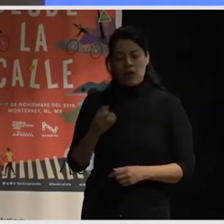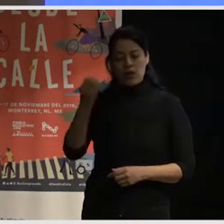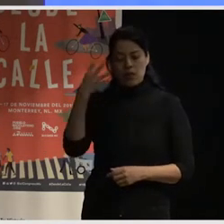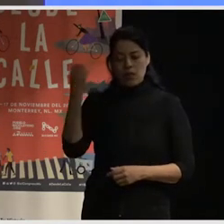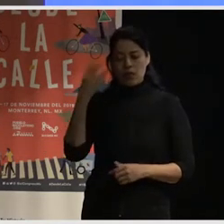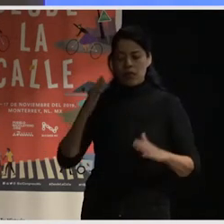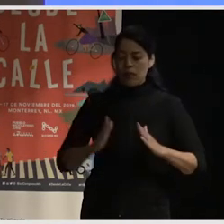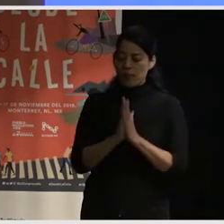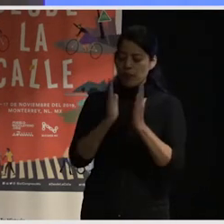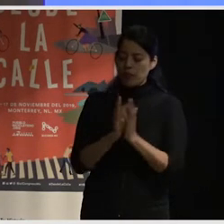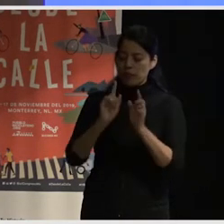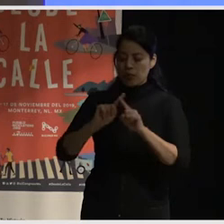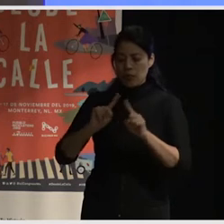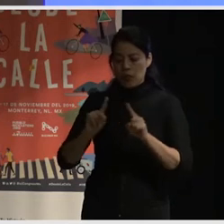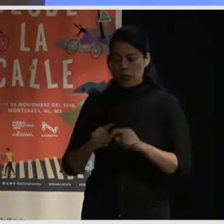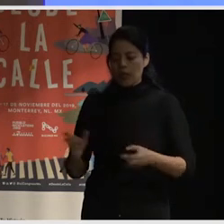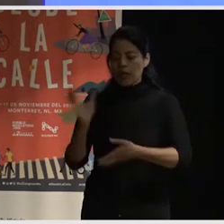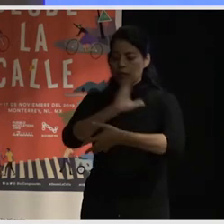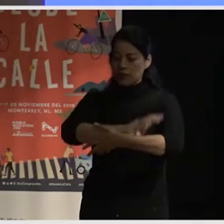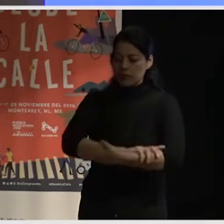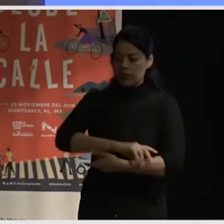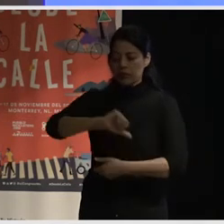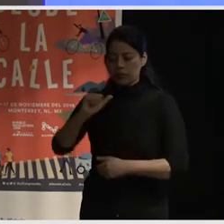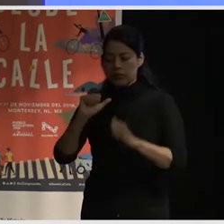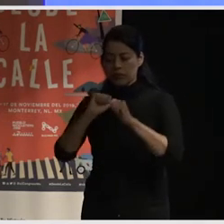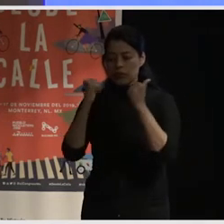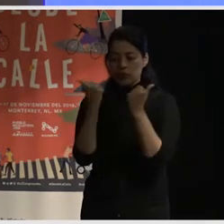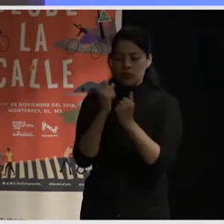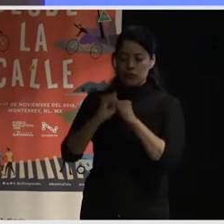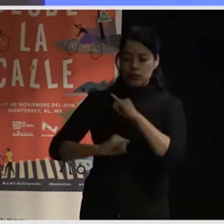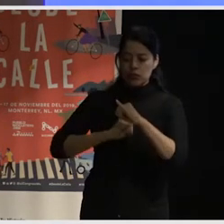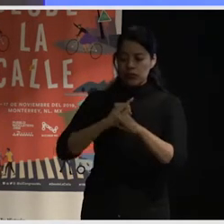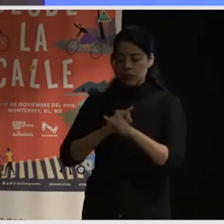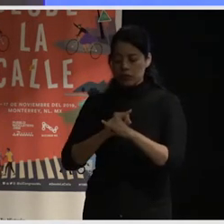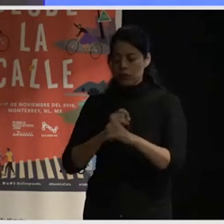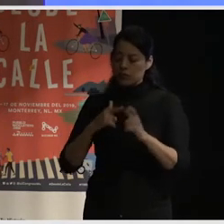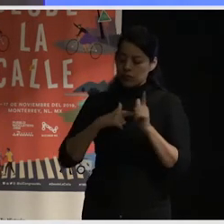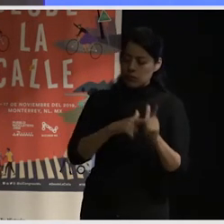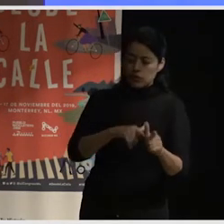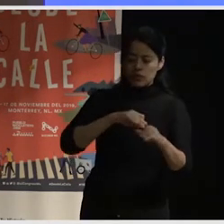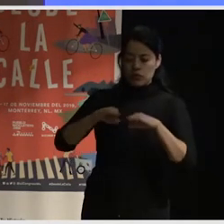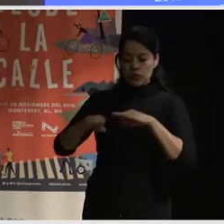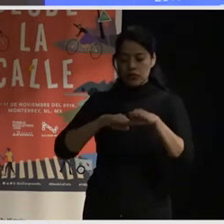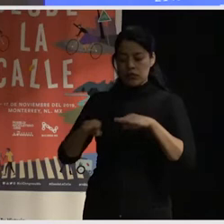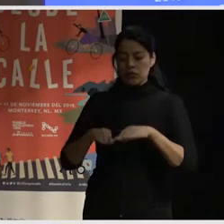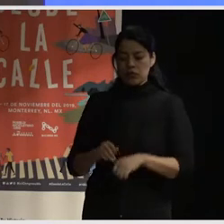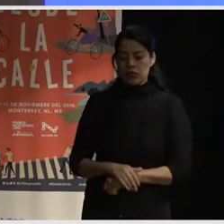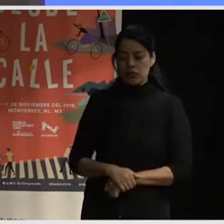hemos hecho alianzas con diferentes organizaciones internacionales para seguir trabajando